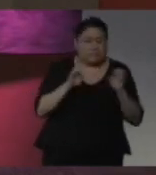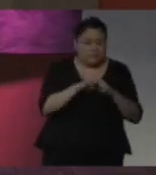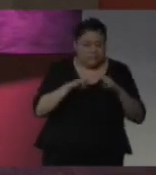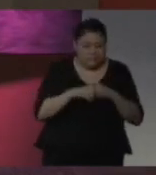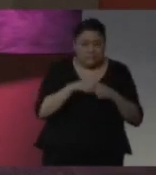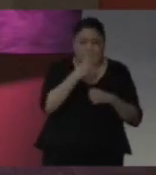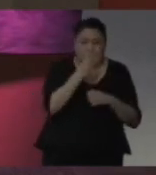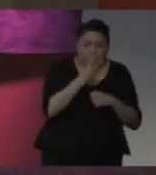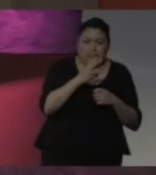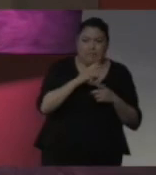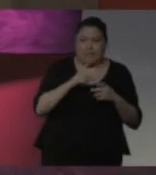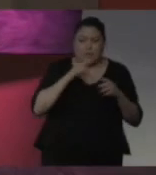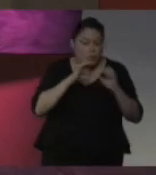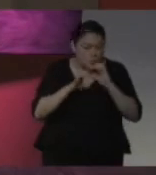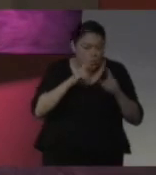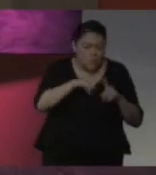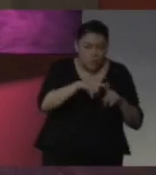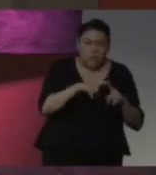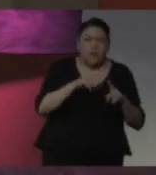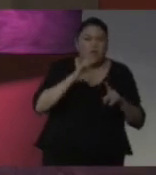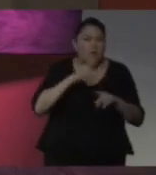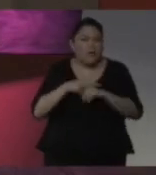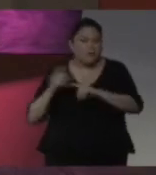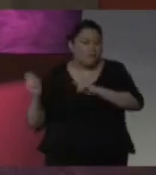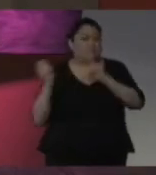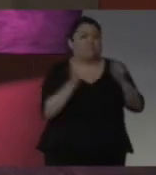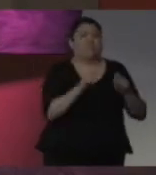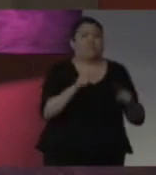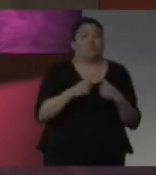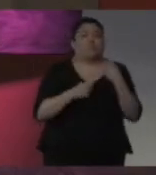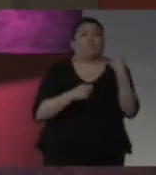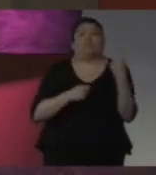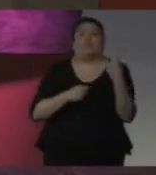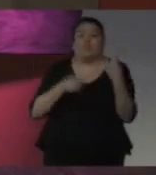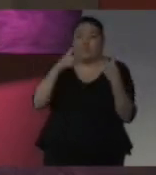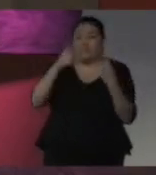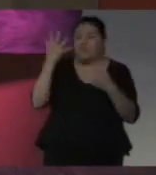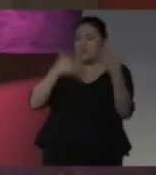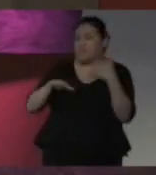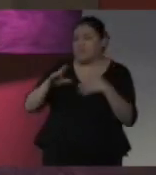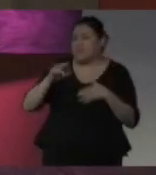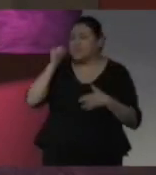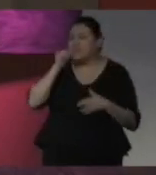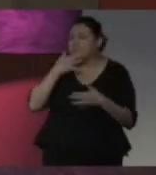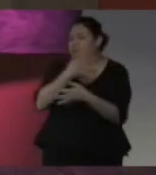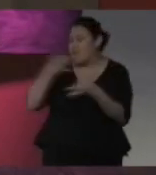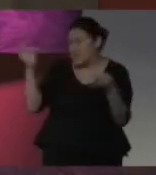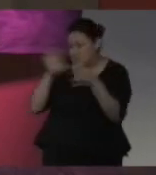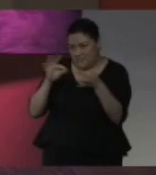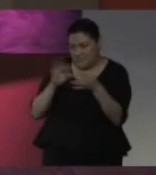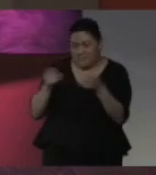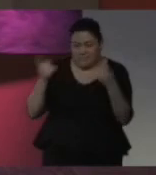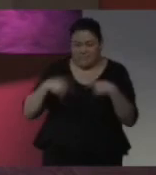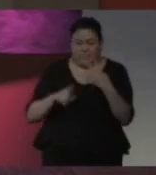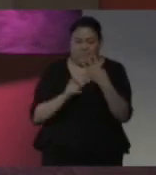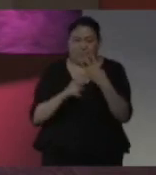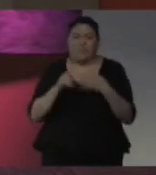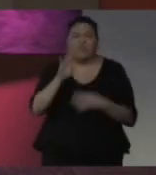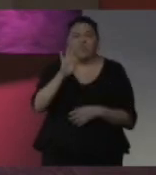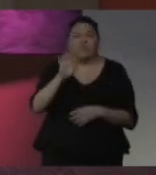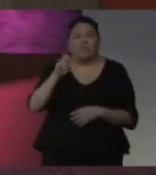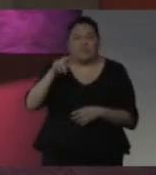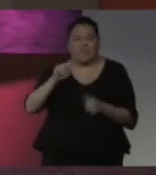personas del área de comunicación, que le tocó cargar con todo y además que es la voz del laboratorio. A Fernanda López,